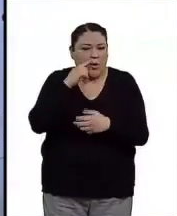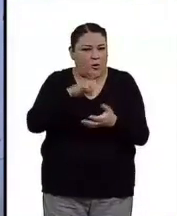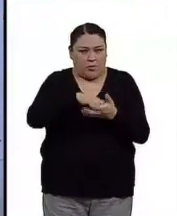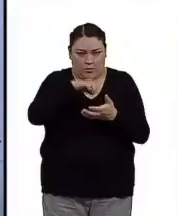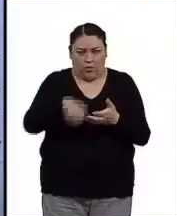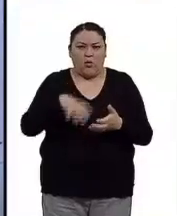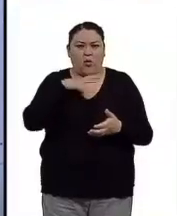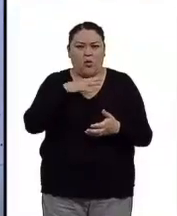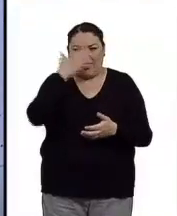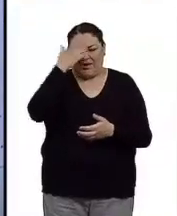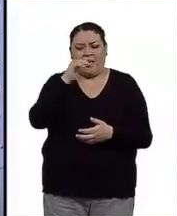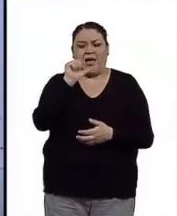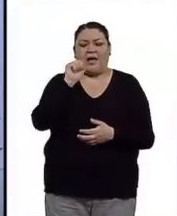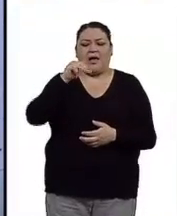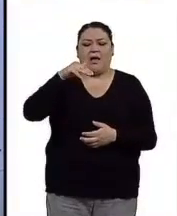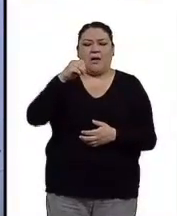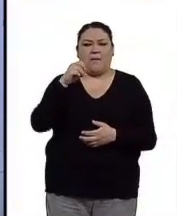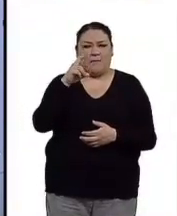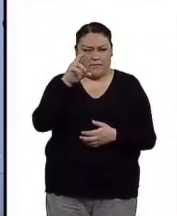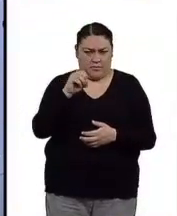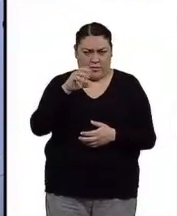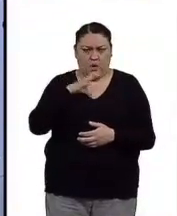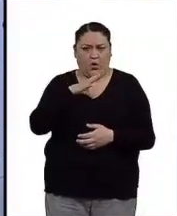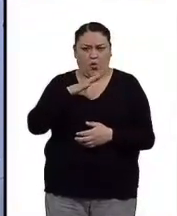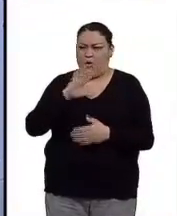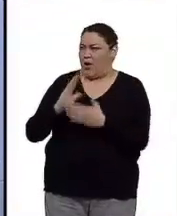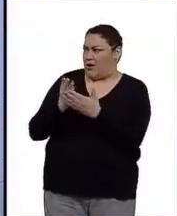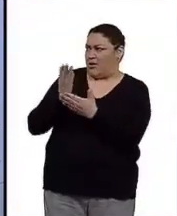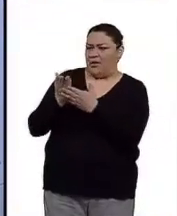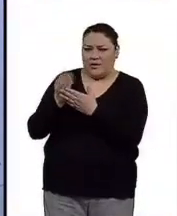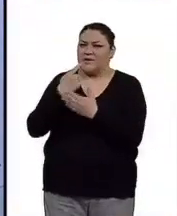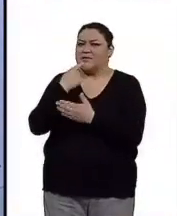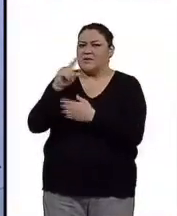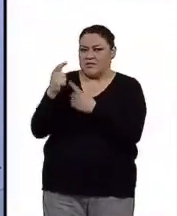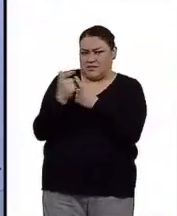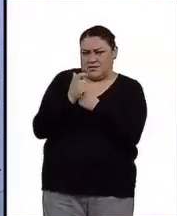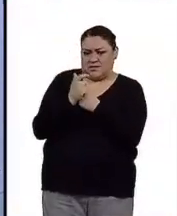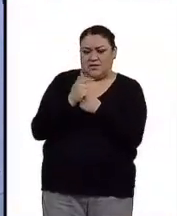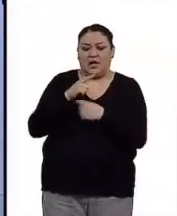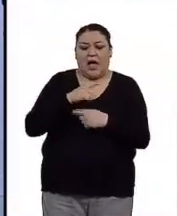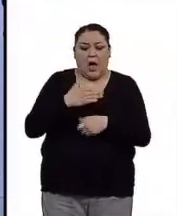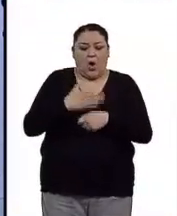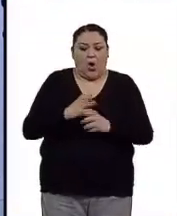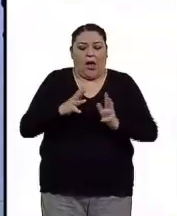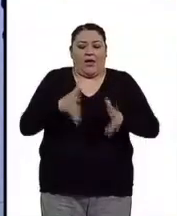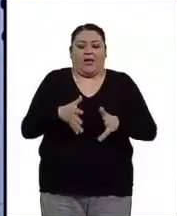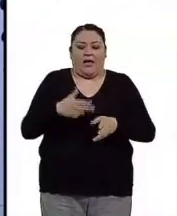una figura que es la suspensión del acto reclamado, ¿no? Hacer que las cosas permanezcan en el estado en que están